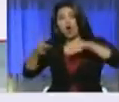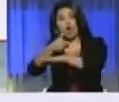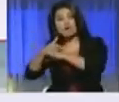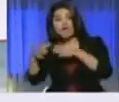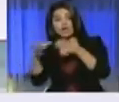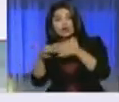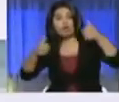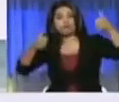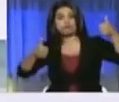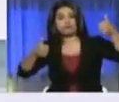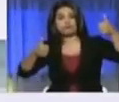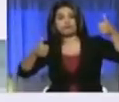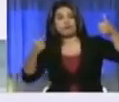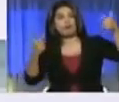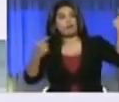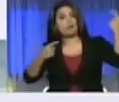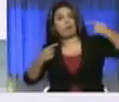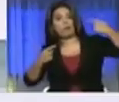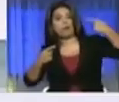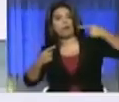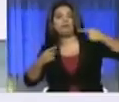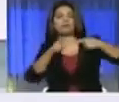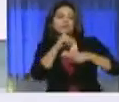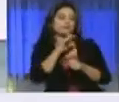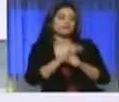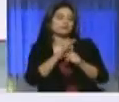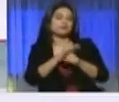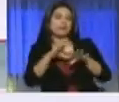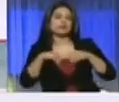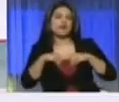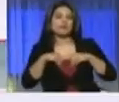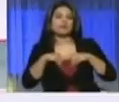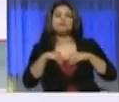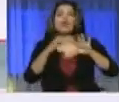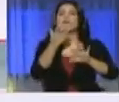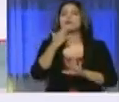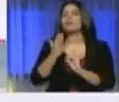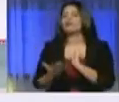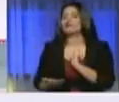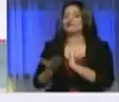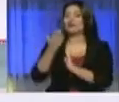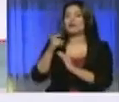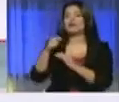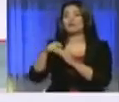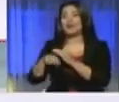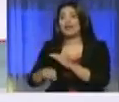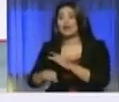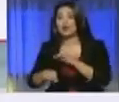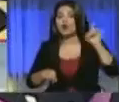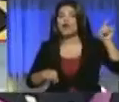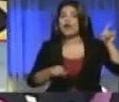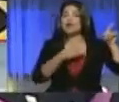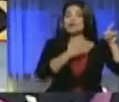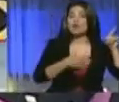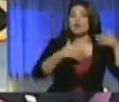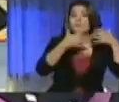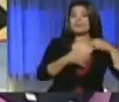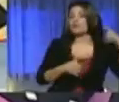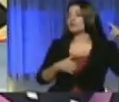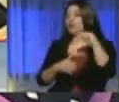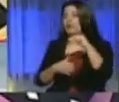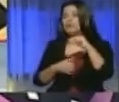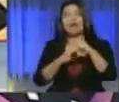en el año, ¿qué te digo yo? 80. Si Fedecámaras decía que no, no había aumento salarial.